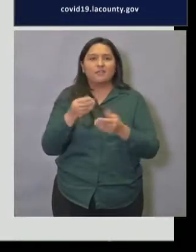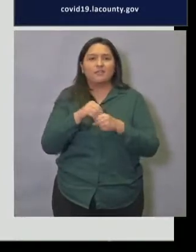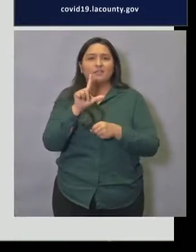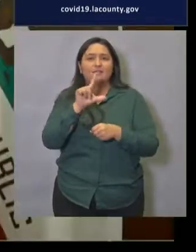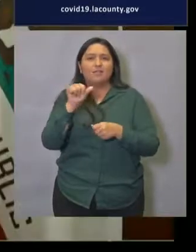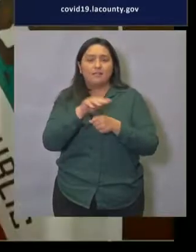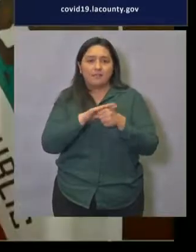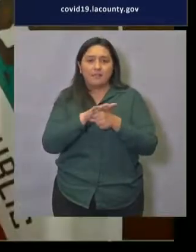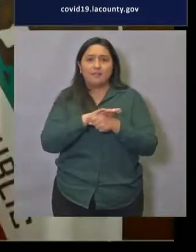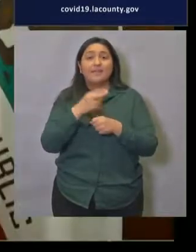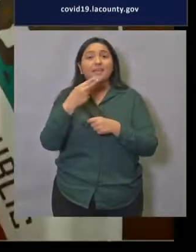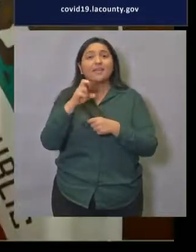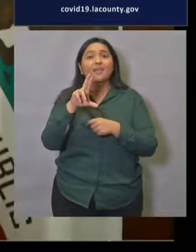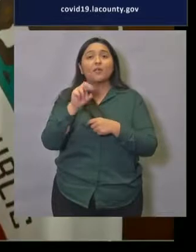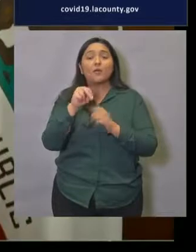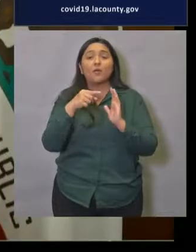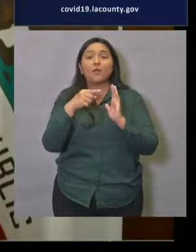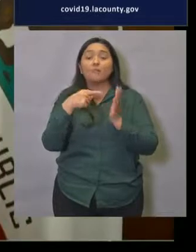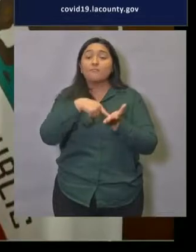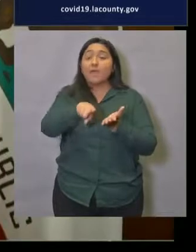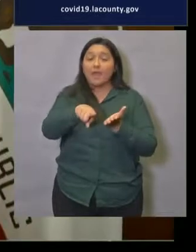de pago de